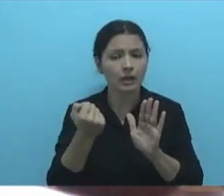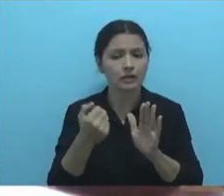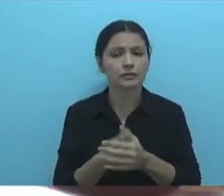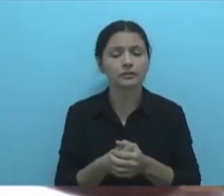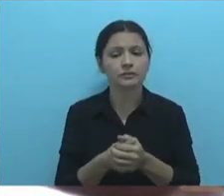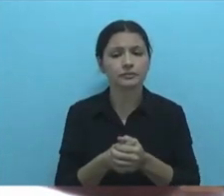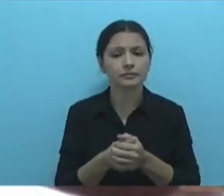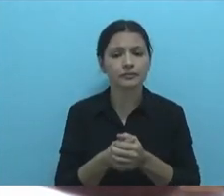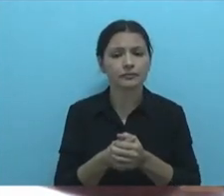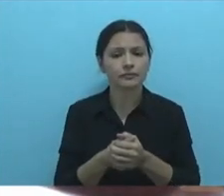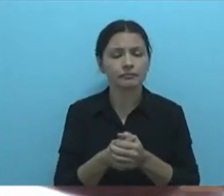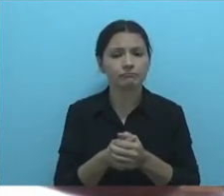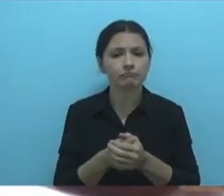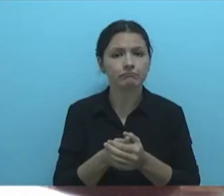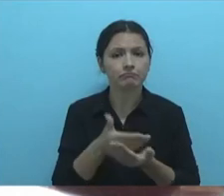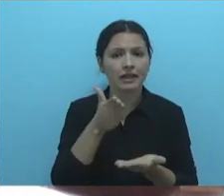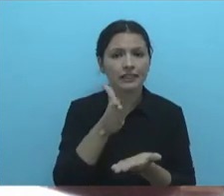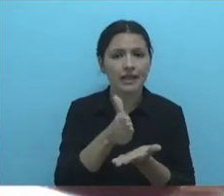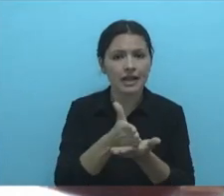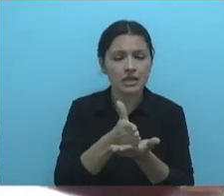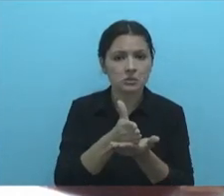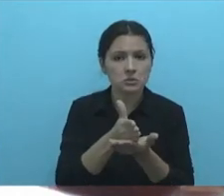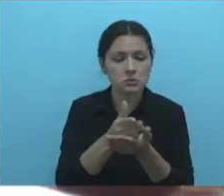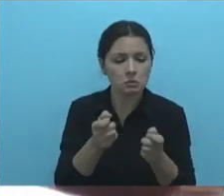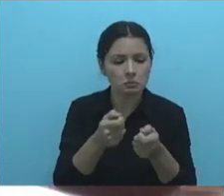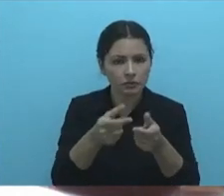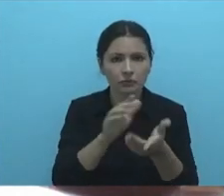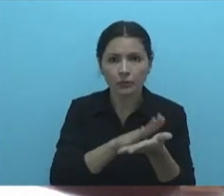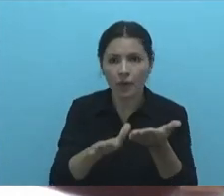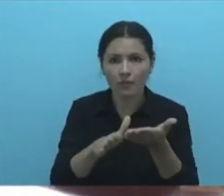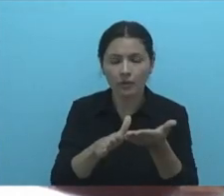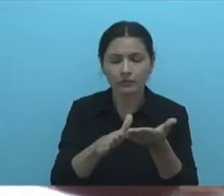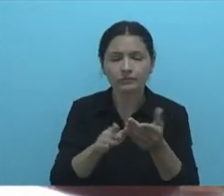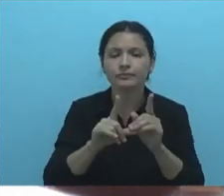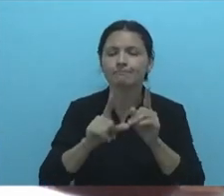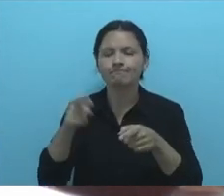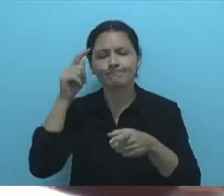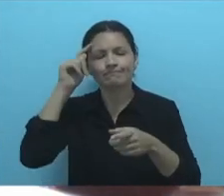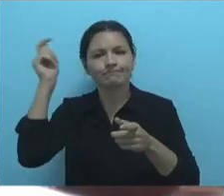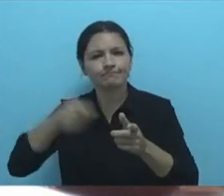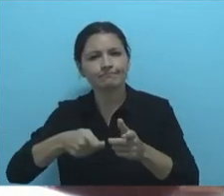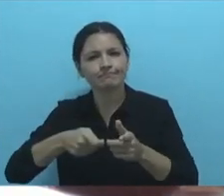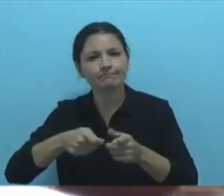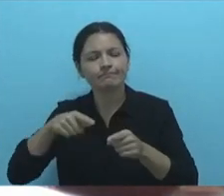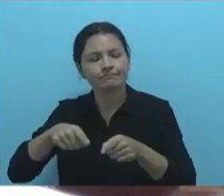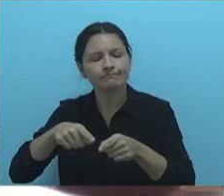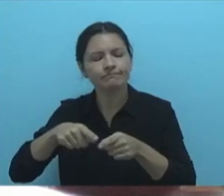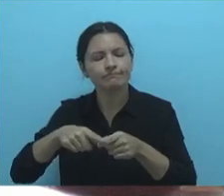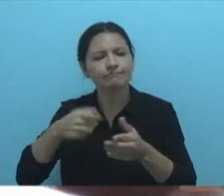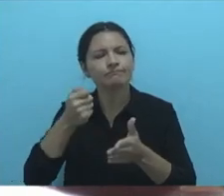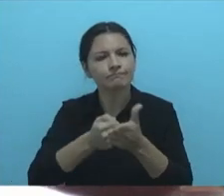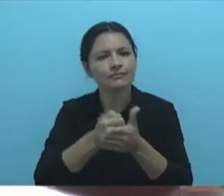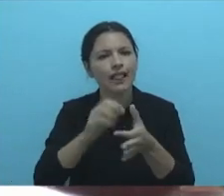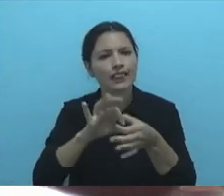ampliando un derecho pero fundamentalmente reconociendo un acto de Justicia e instando que la democracia